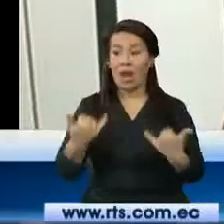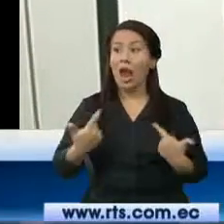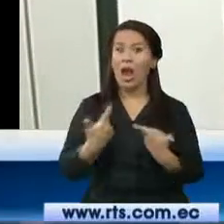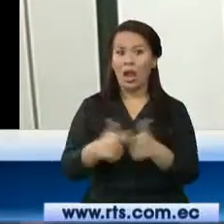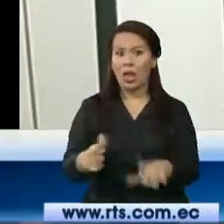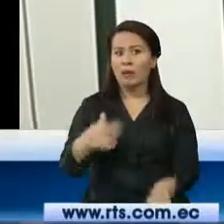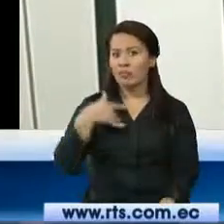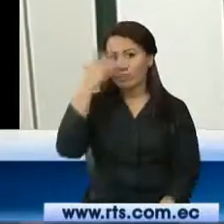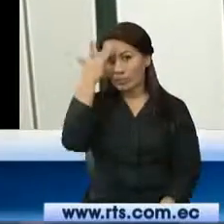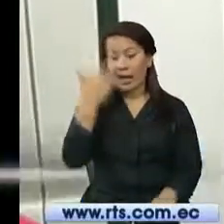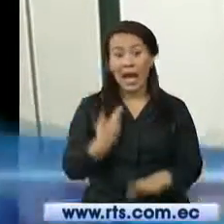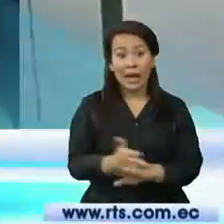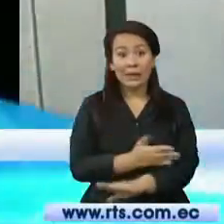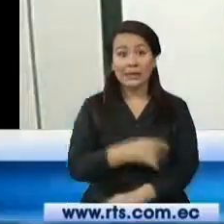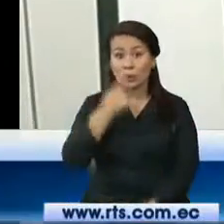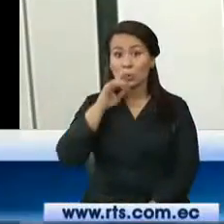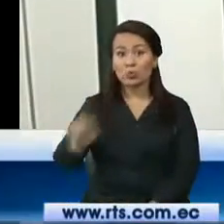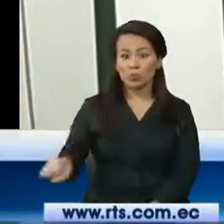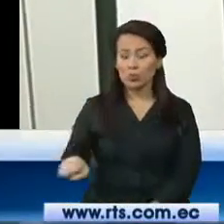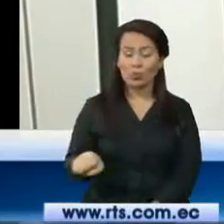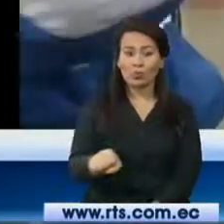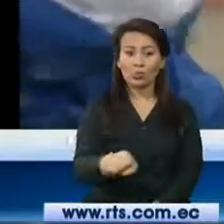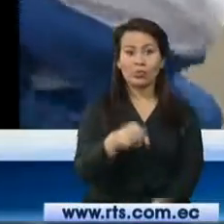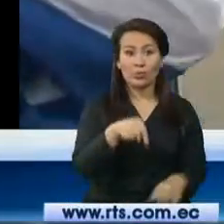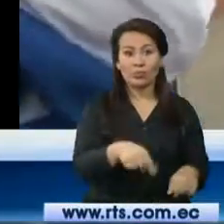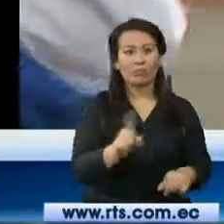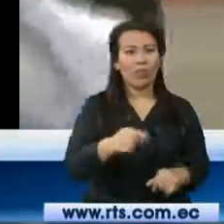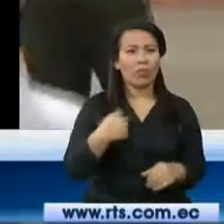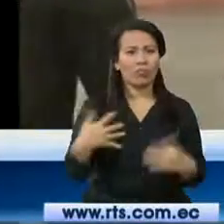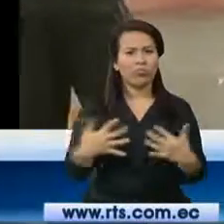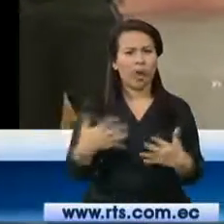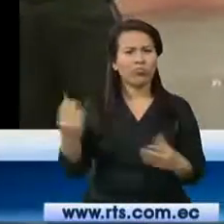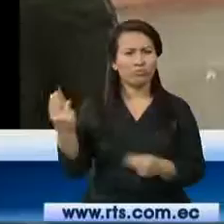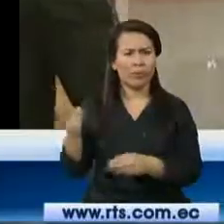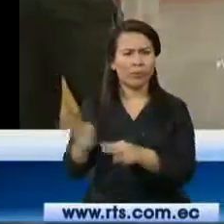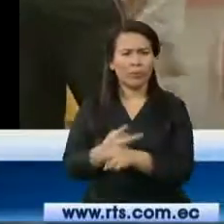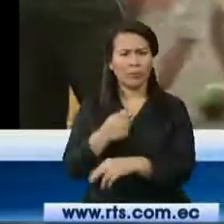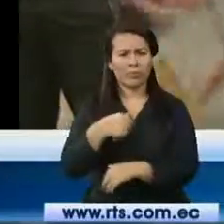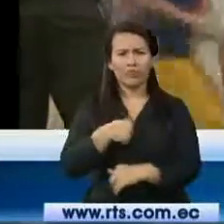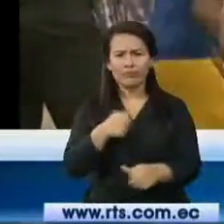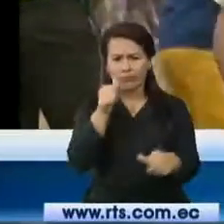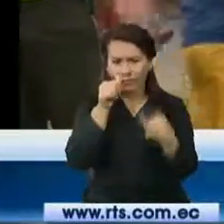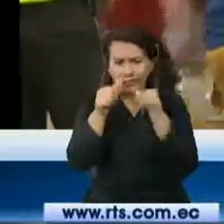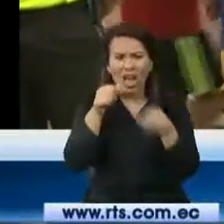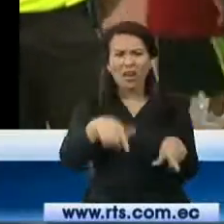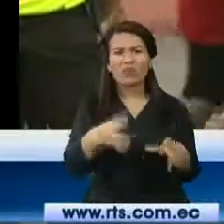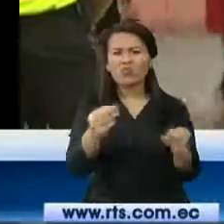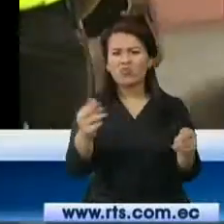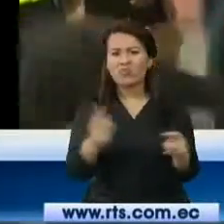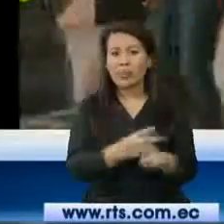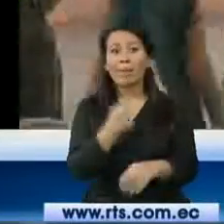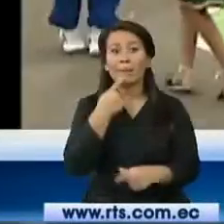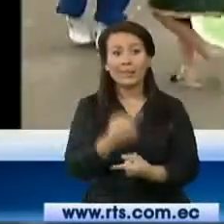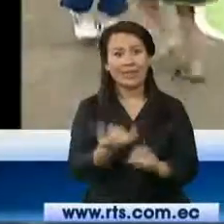acceder a estos lugares, antes era imposible venir hasta acá. De esta forma, la policía continúa con el proceso de cambio en el